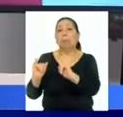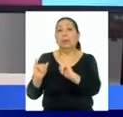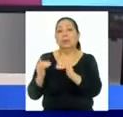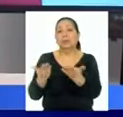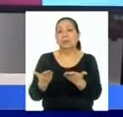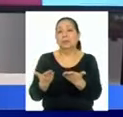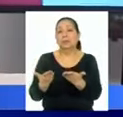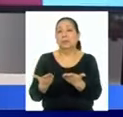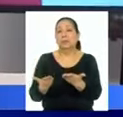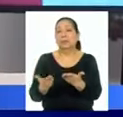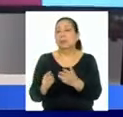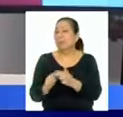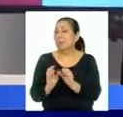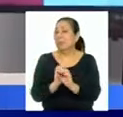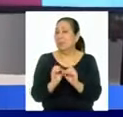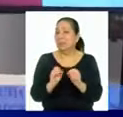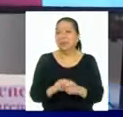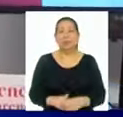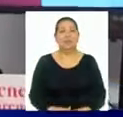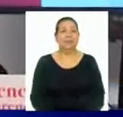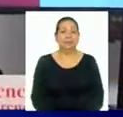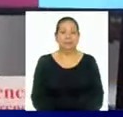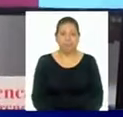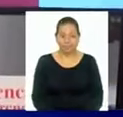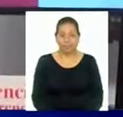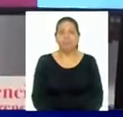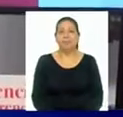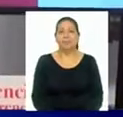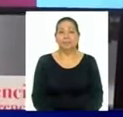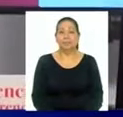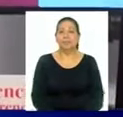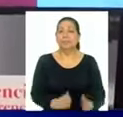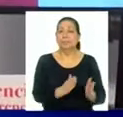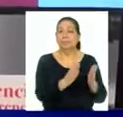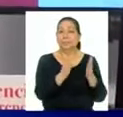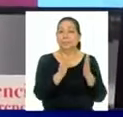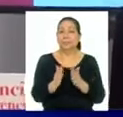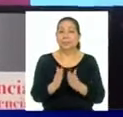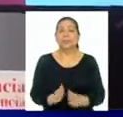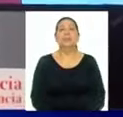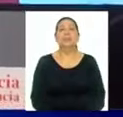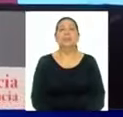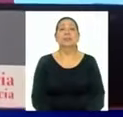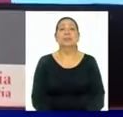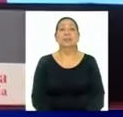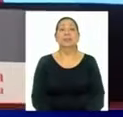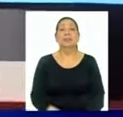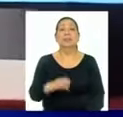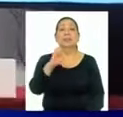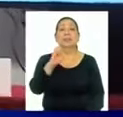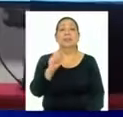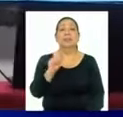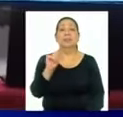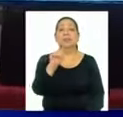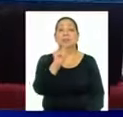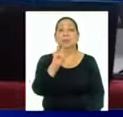etapa bastante inicial. Muchas gracias. Damos paso entonces a César Zúñiga, de Exitosa.